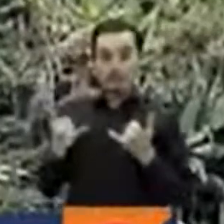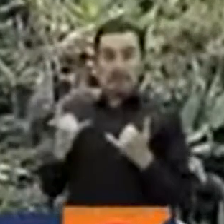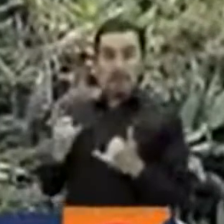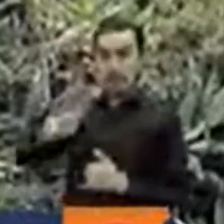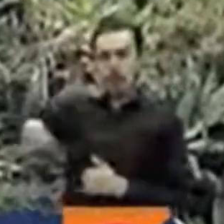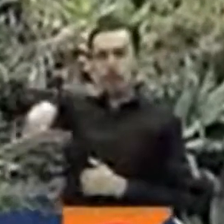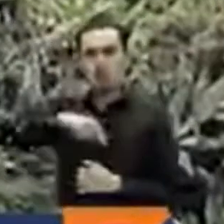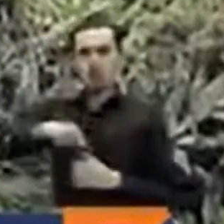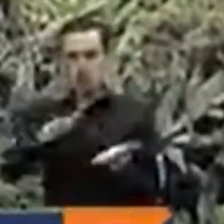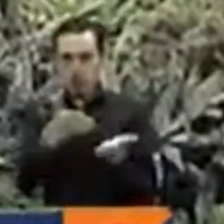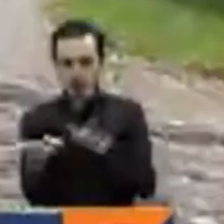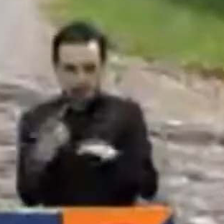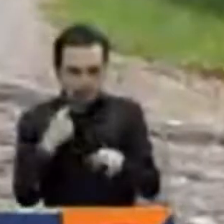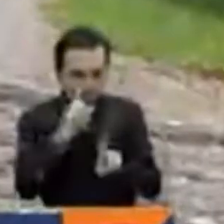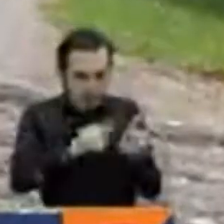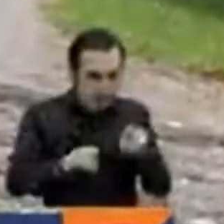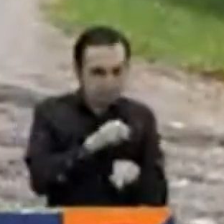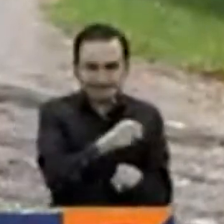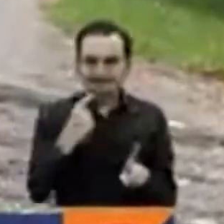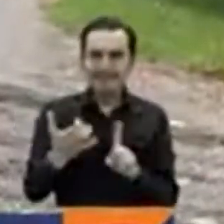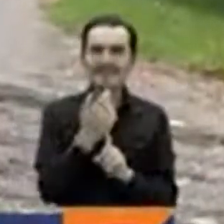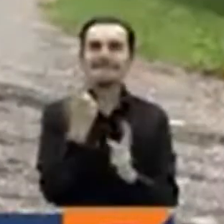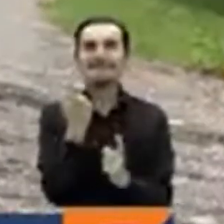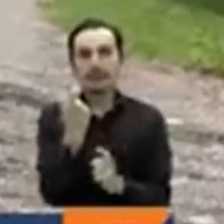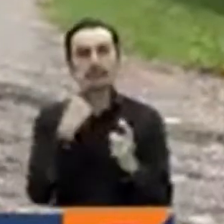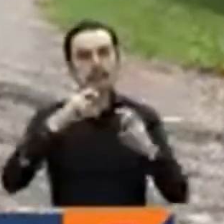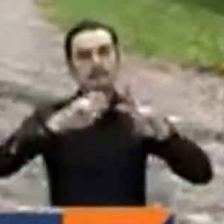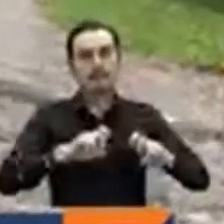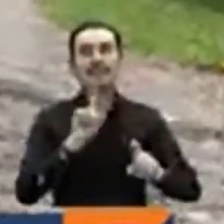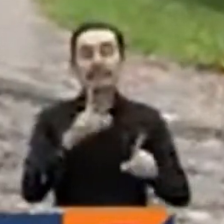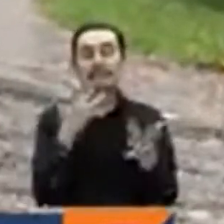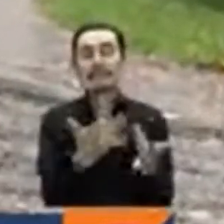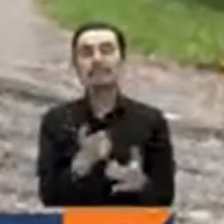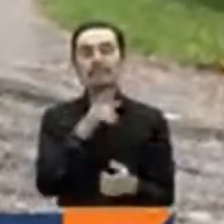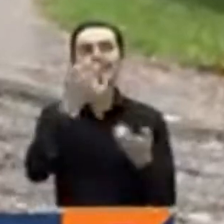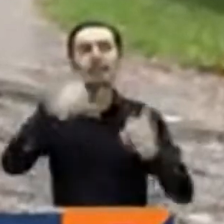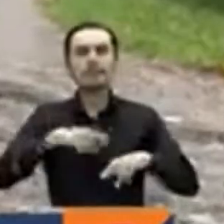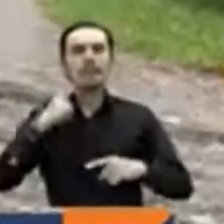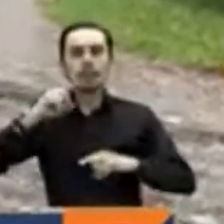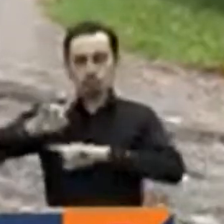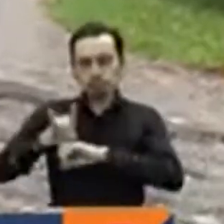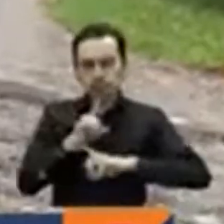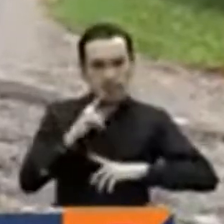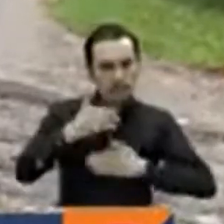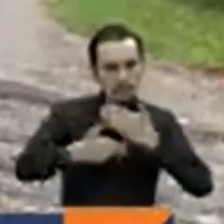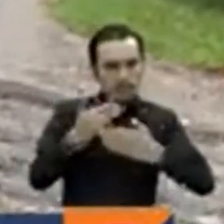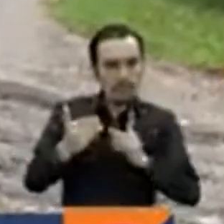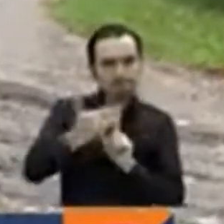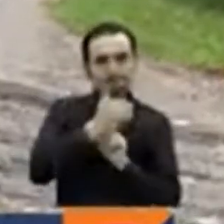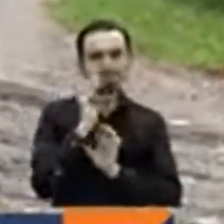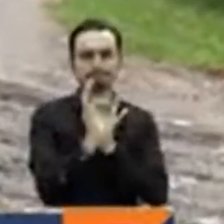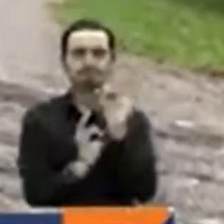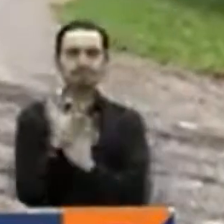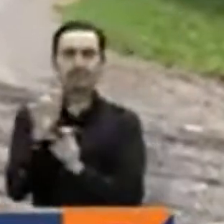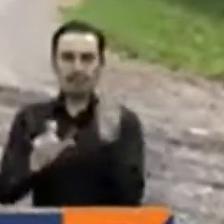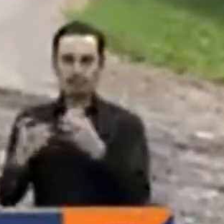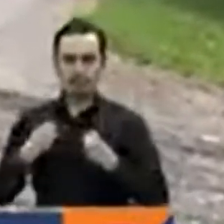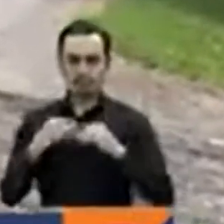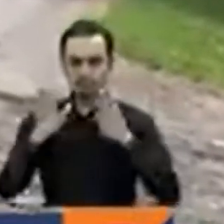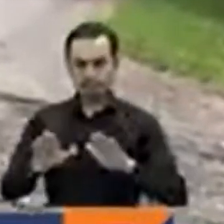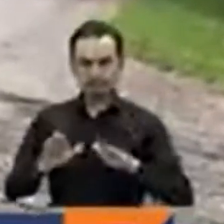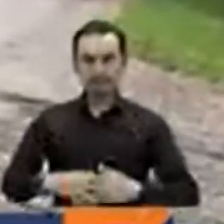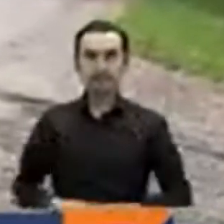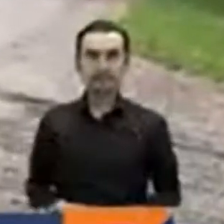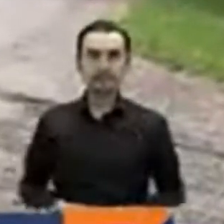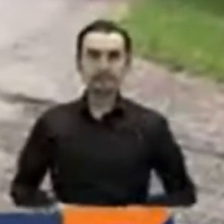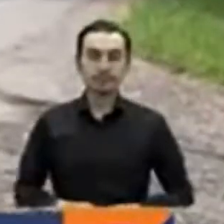sin vida no han sido identificados y se espera que las autoridades tomen medidas para garantizar la seguridad de los habitantes de este